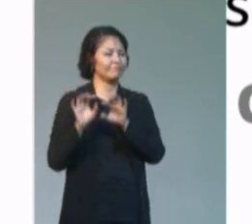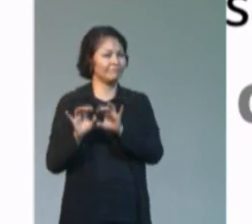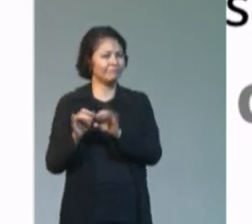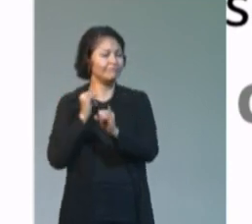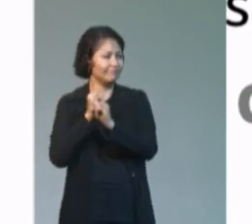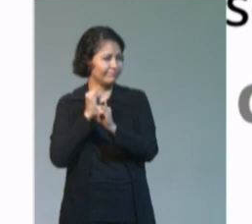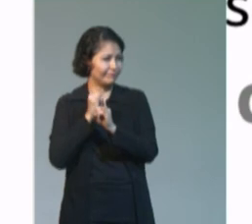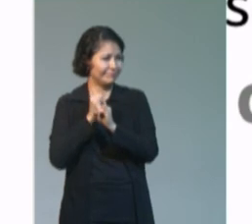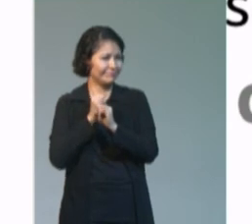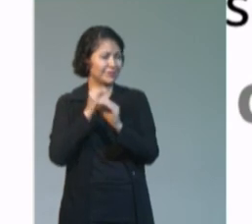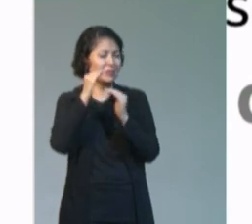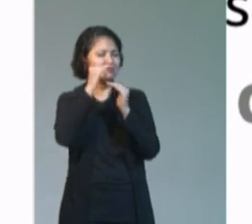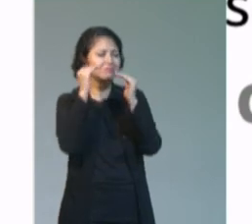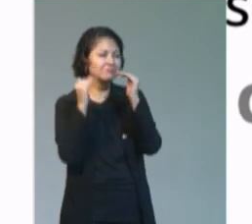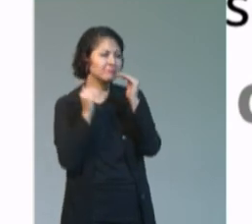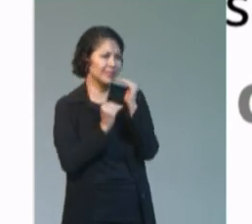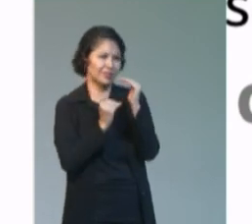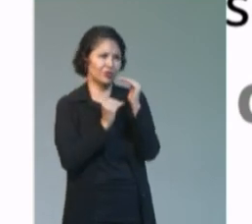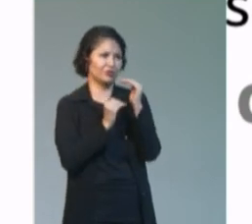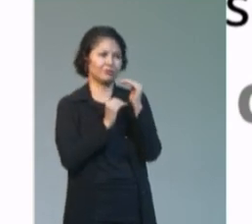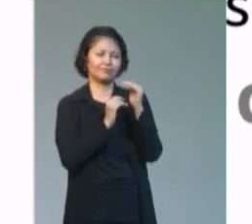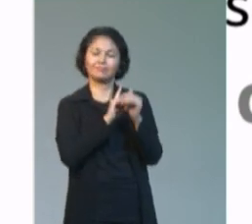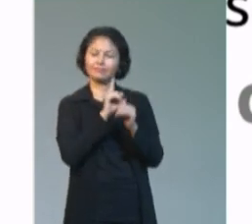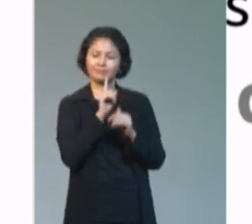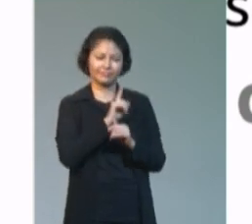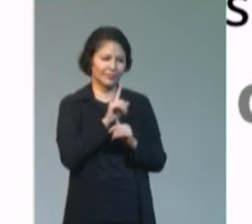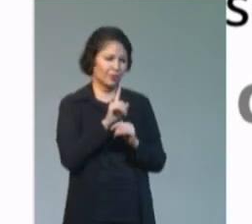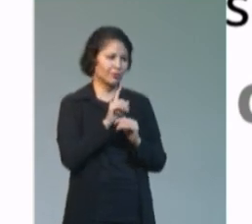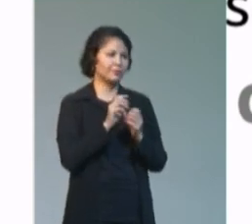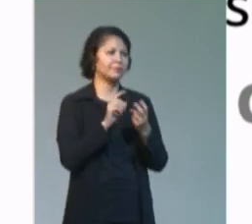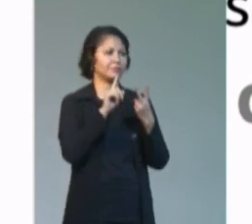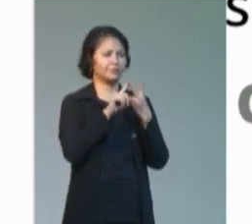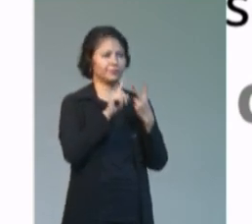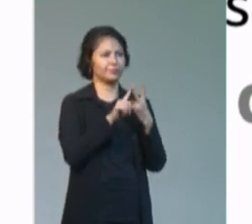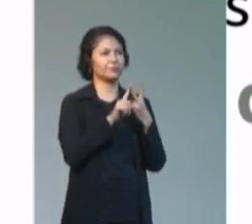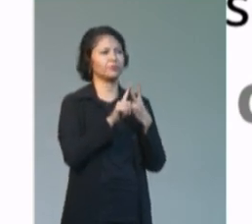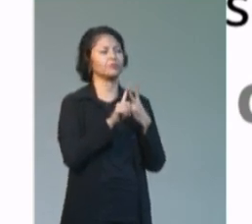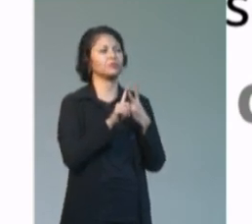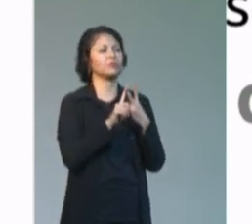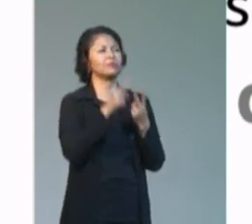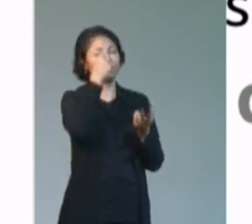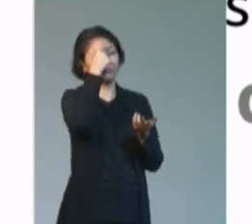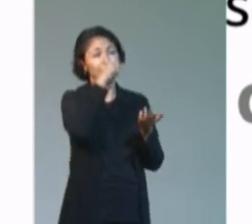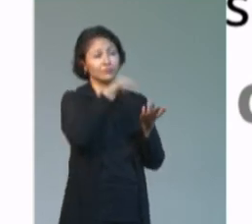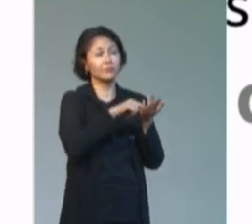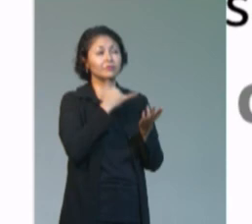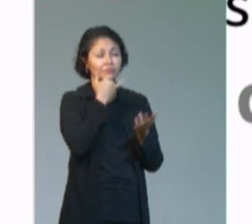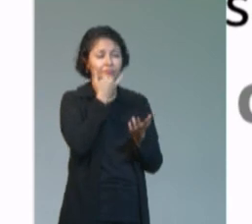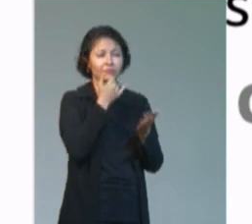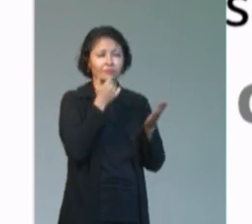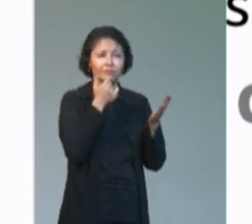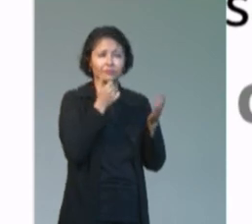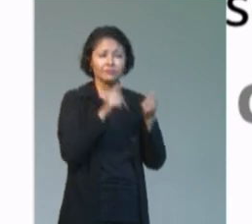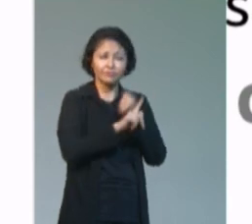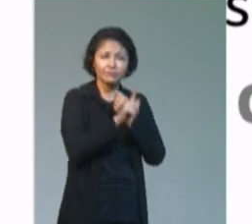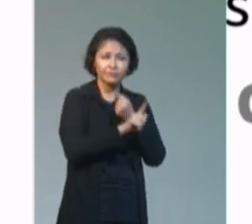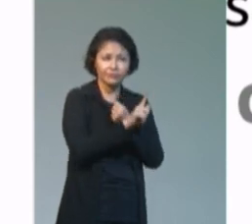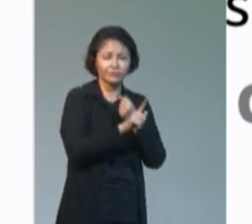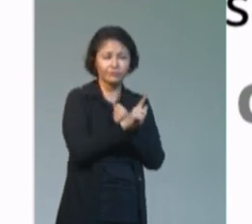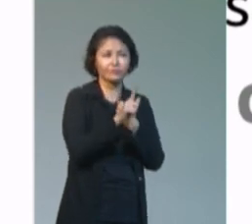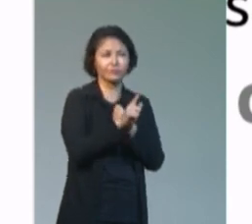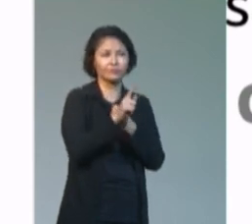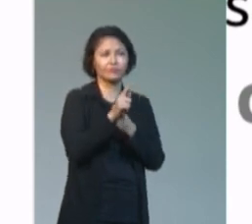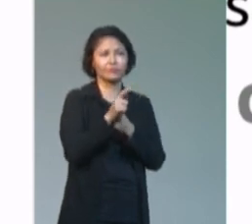menos calidad que la formación virtual 2 yo creo que los problemas que nos encontramos en la actualidad para